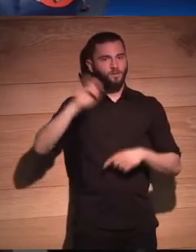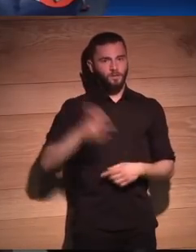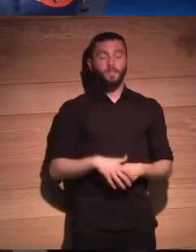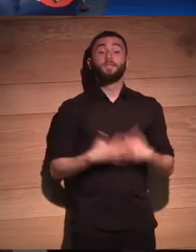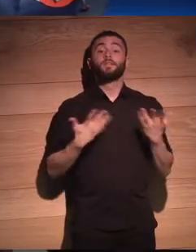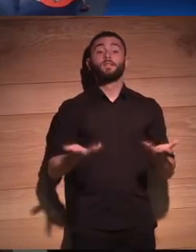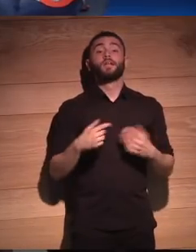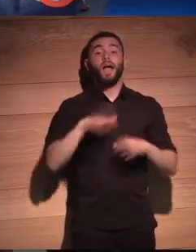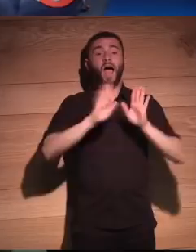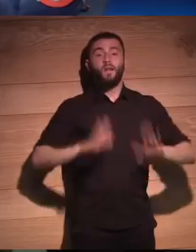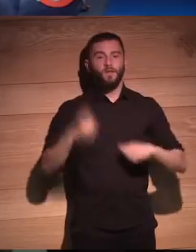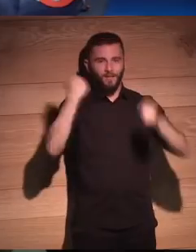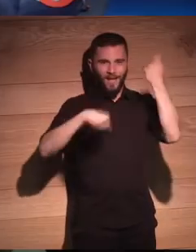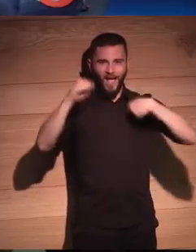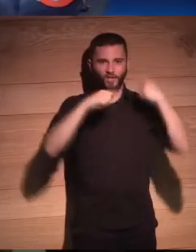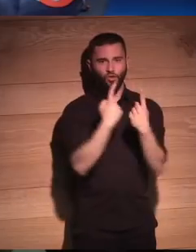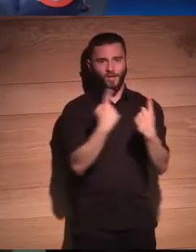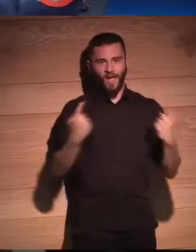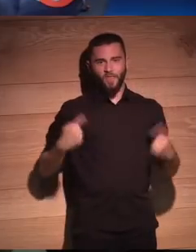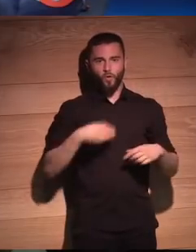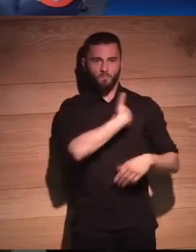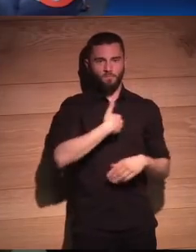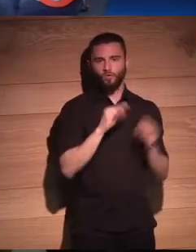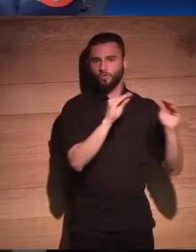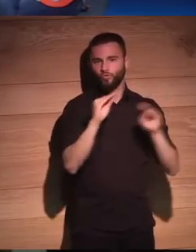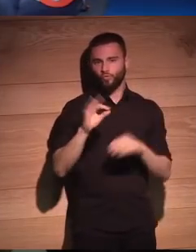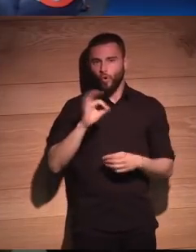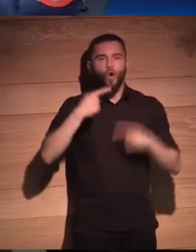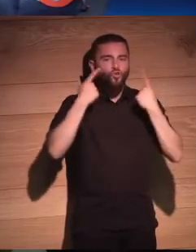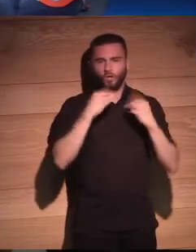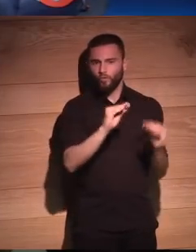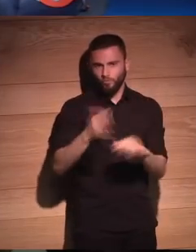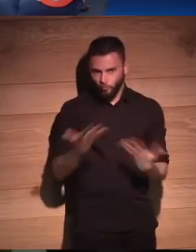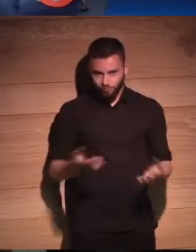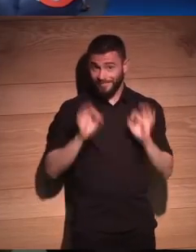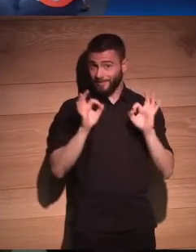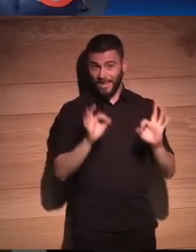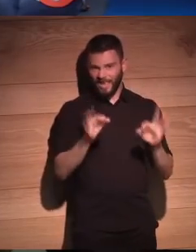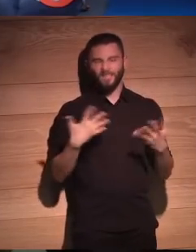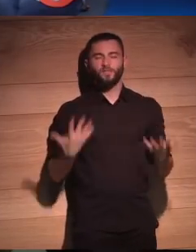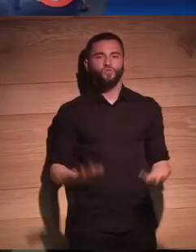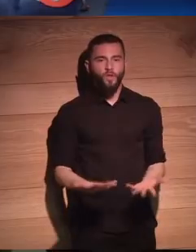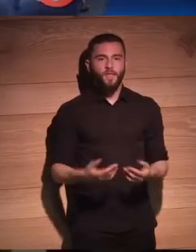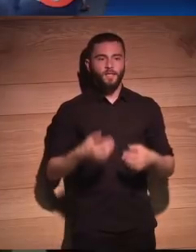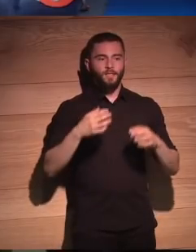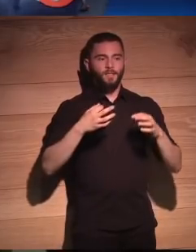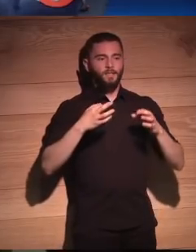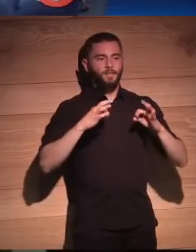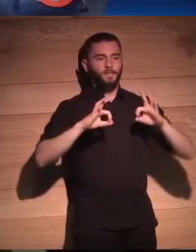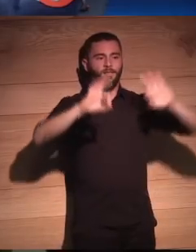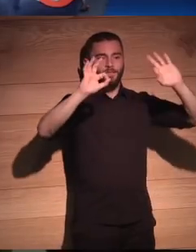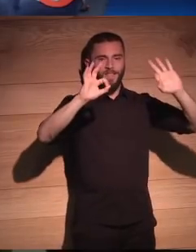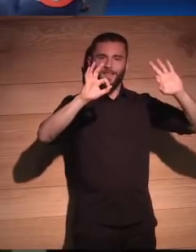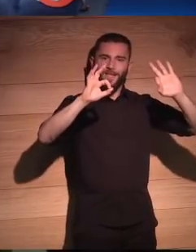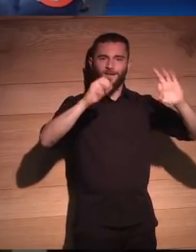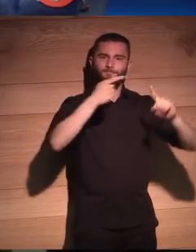final cada actor tiene que hacer su papel y su Joker o lo que sea, ¿no? Entonces, esto es así, y tampoco hay que ser especialmente iconoclastas, porque si